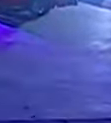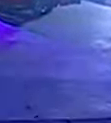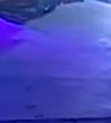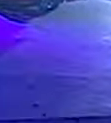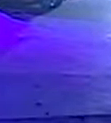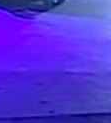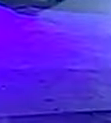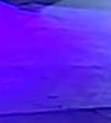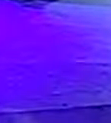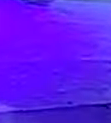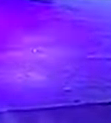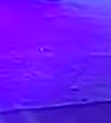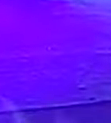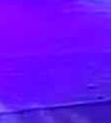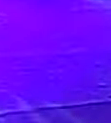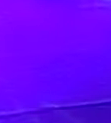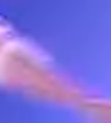Pasado el control.